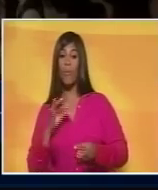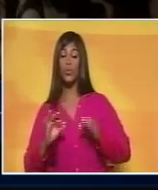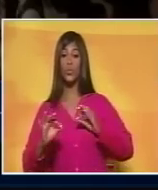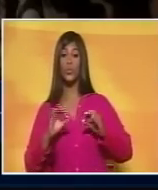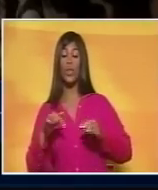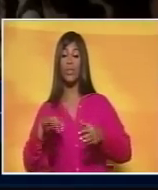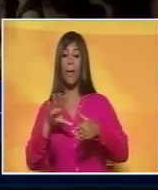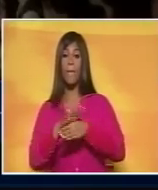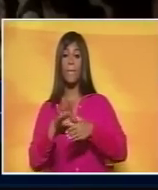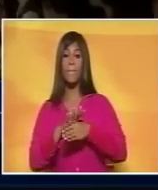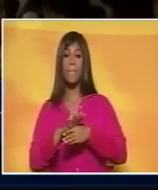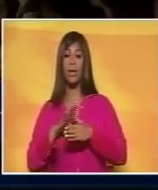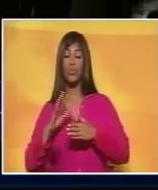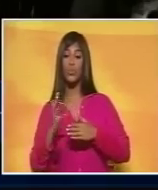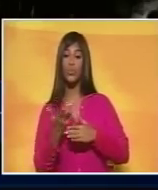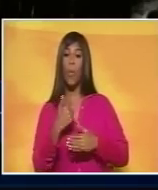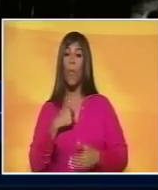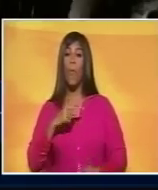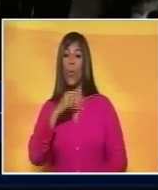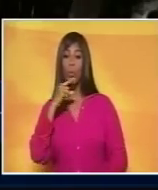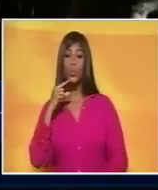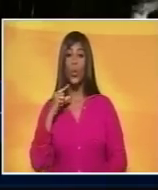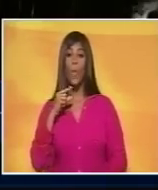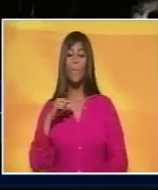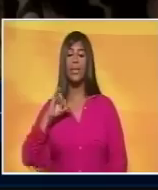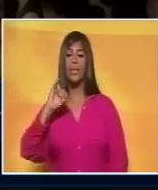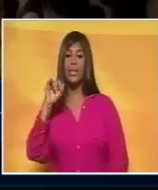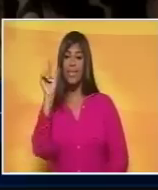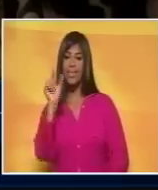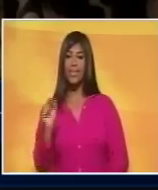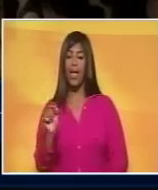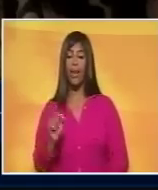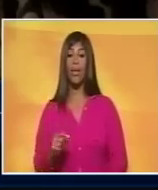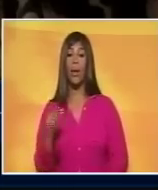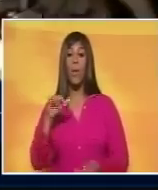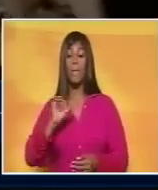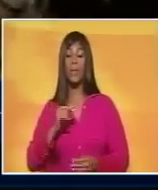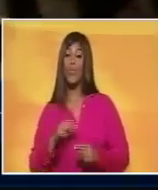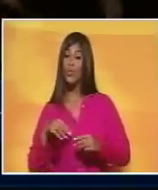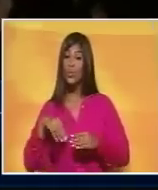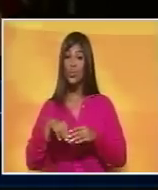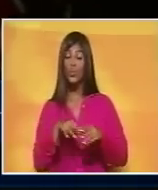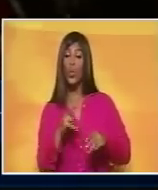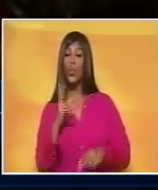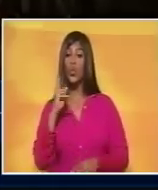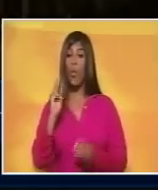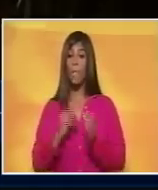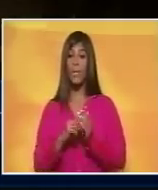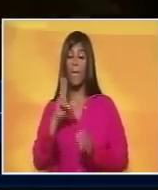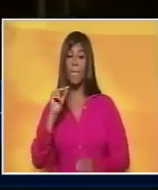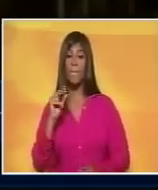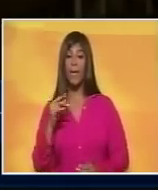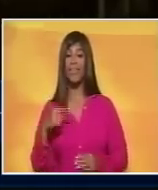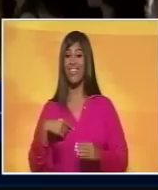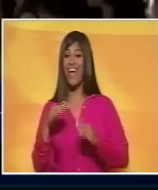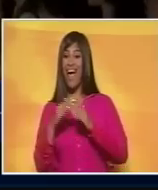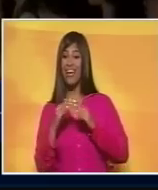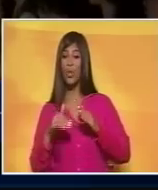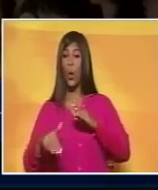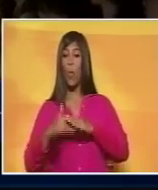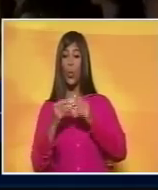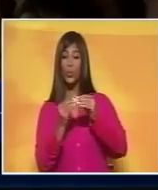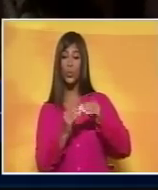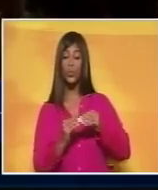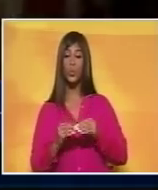martes en los museos capitolinos de Roma, Italia. La colección Crucero 2020 de la Casa de Moda le rindió homenaje a la